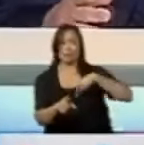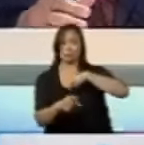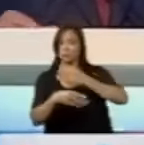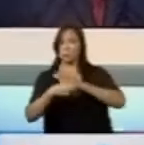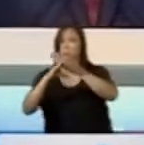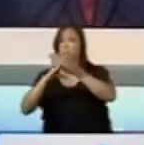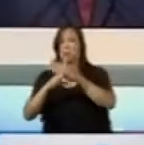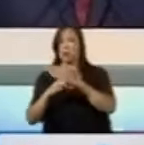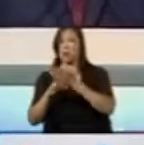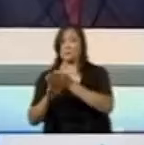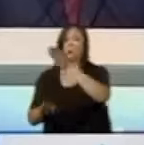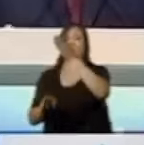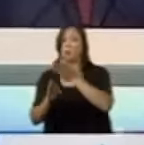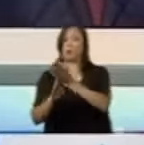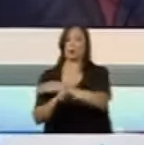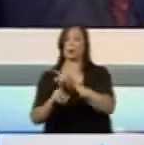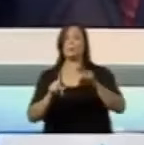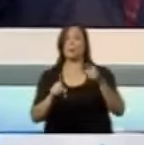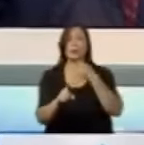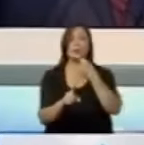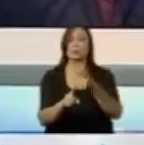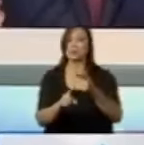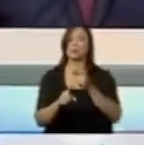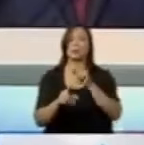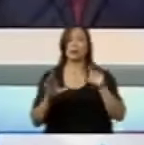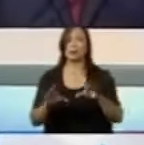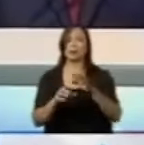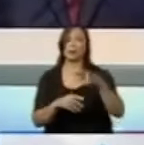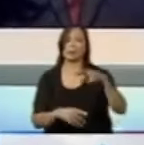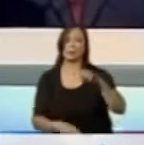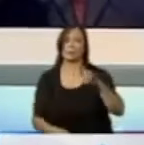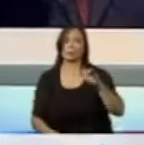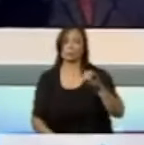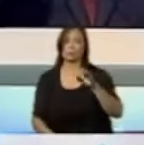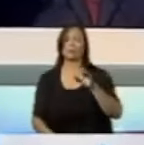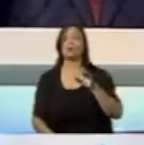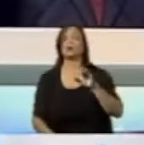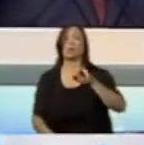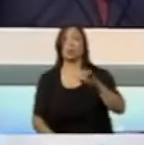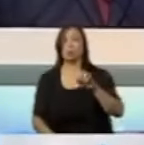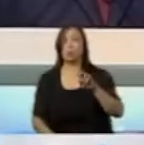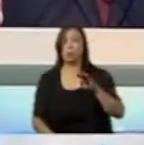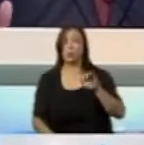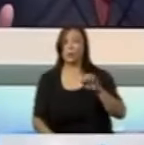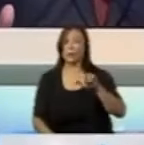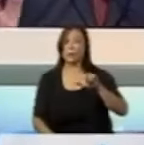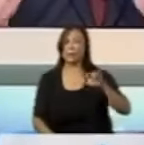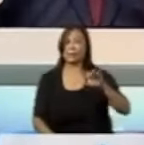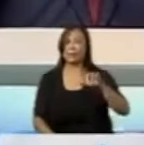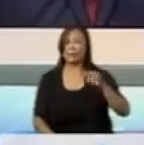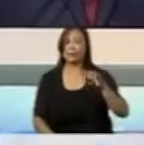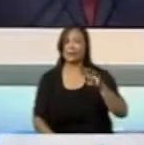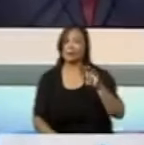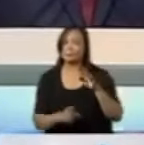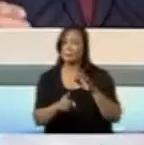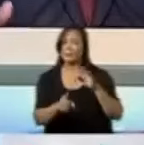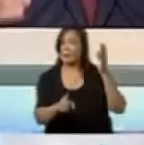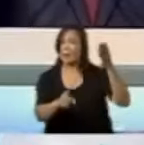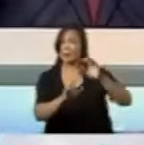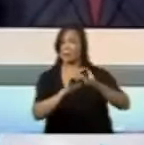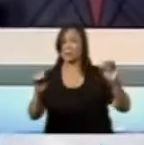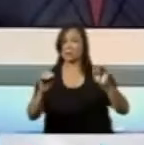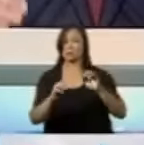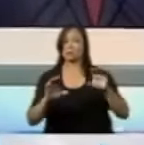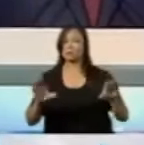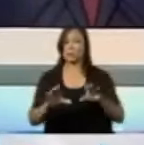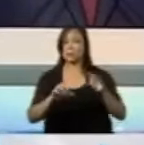no hicimos nada previamente. Pero debo decirle que tampoco lo hizo Pedro Santana, ni Buenaventura Báez, ni Lilís, ni Trujillo, ni Balaguer, ni nadie. Y